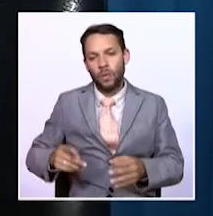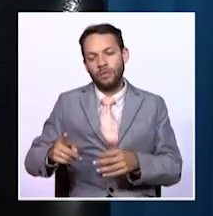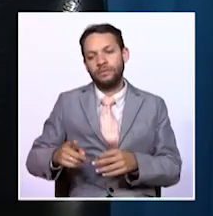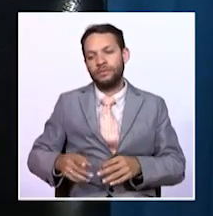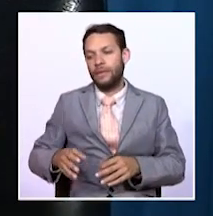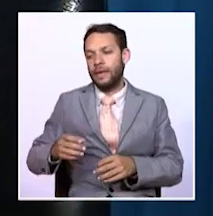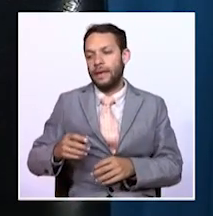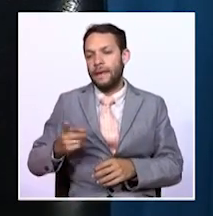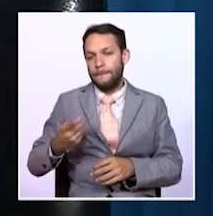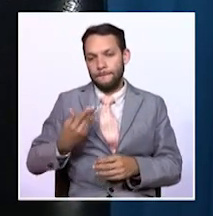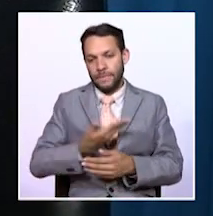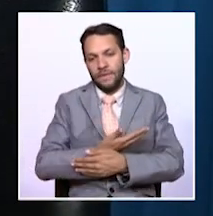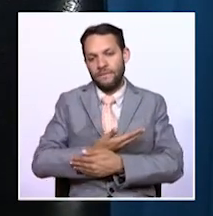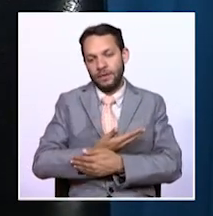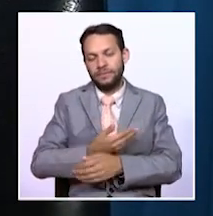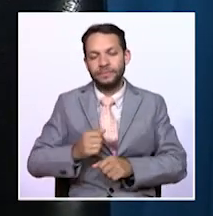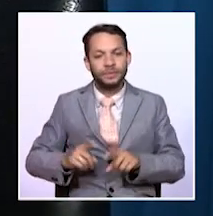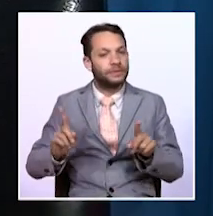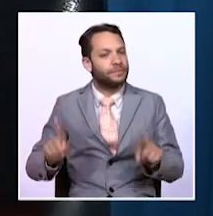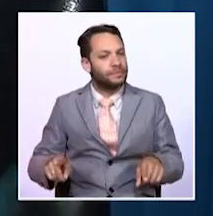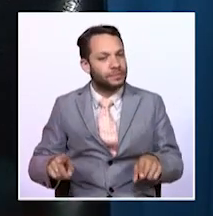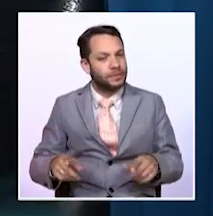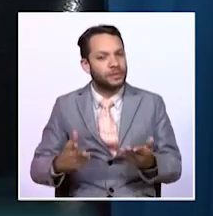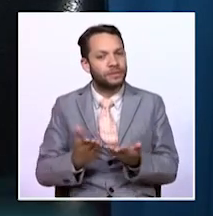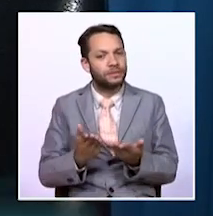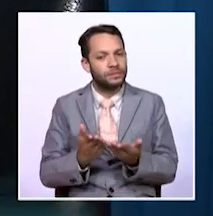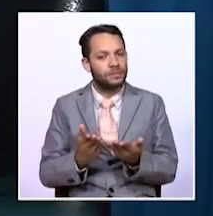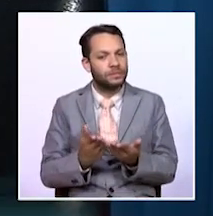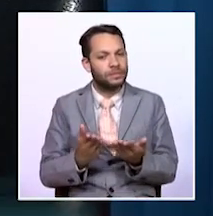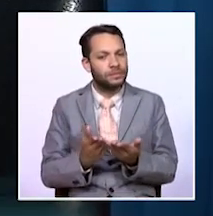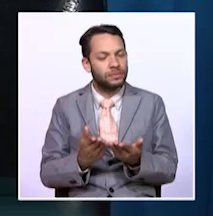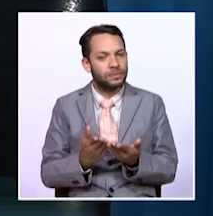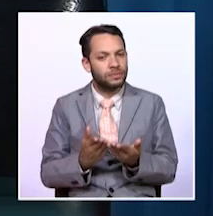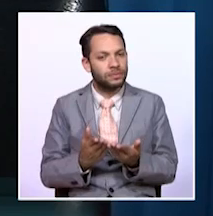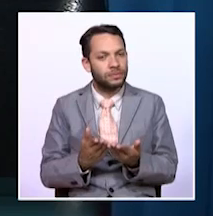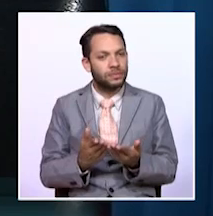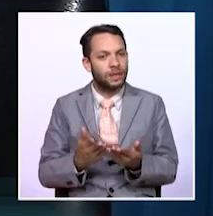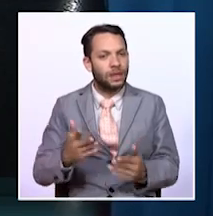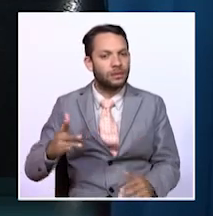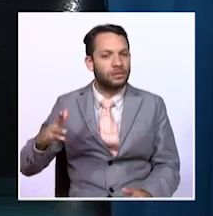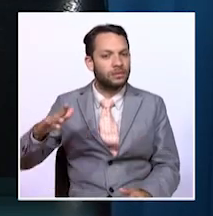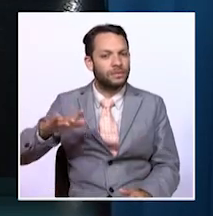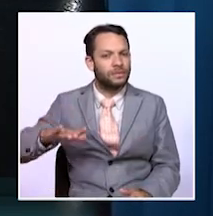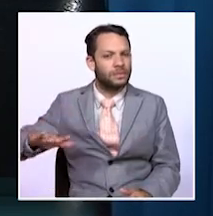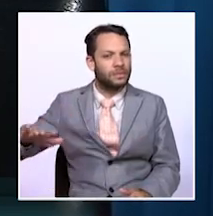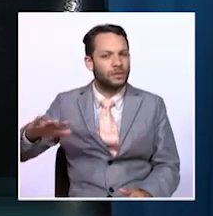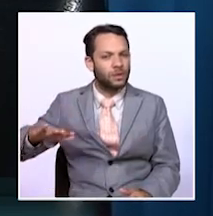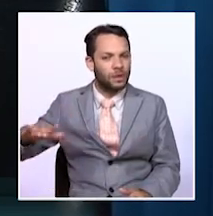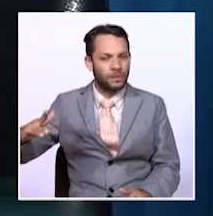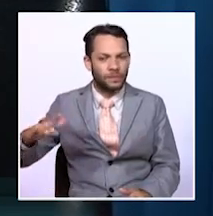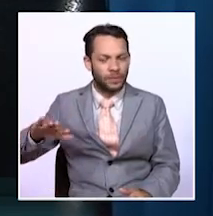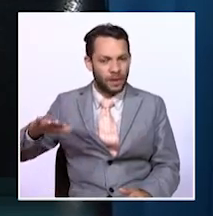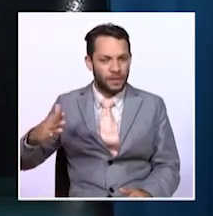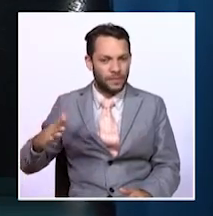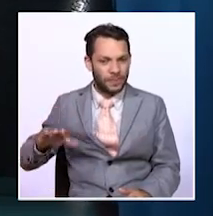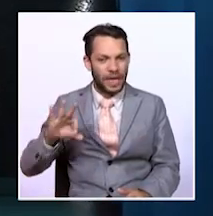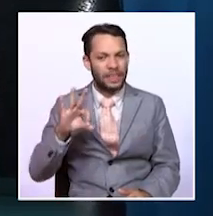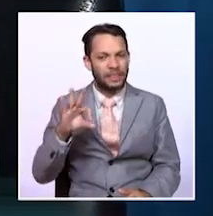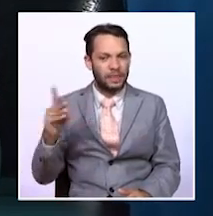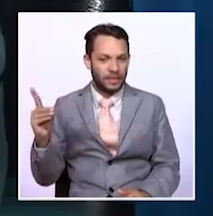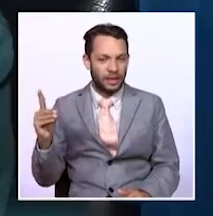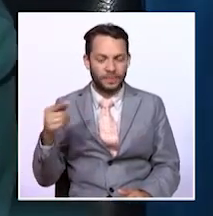ahora también el estudio en ecografía tridimensional. La ecografía tridimensional es una